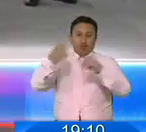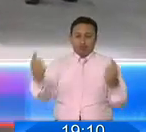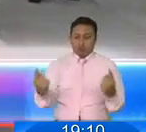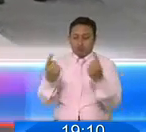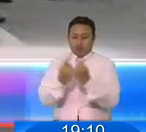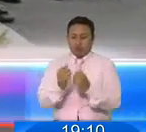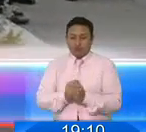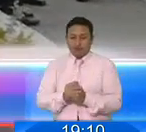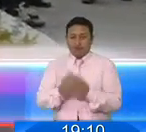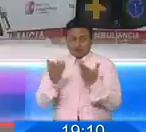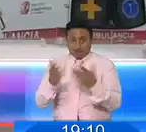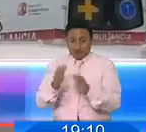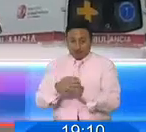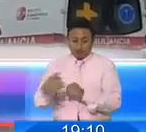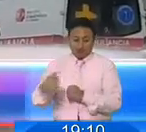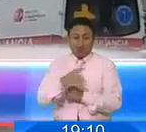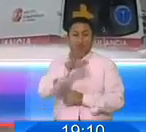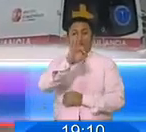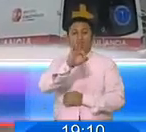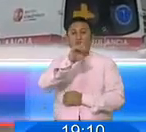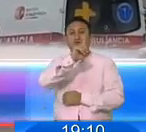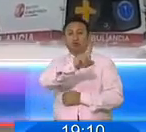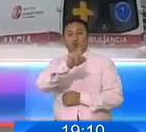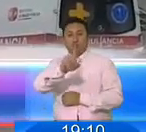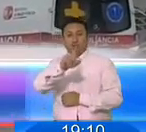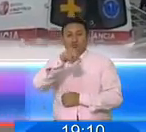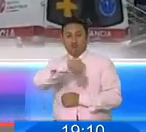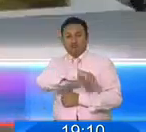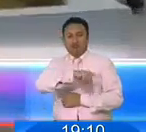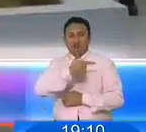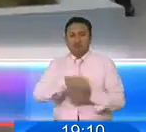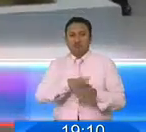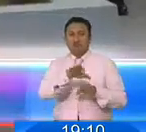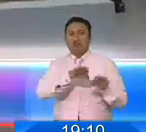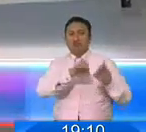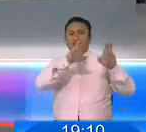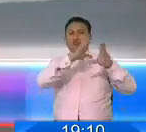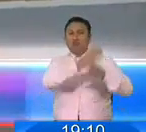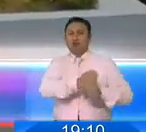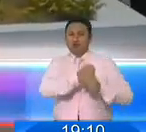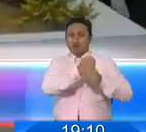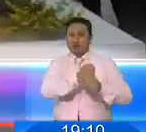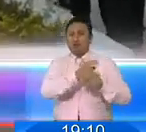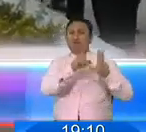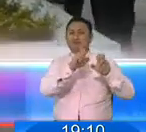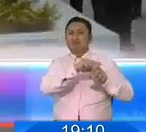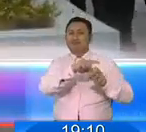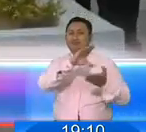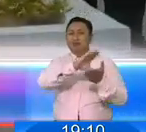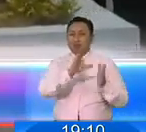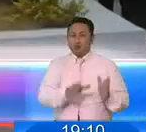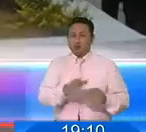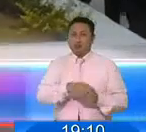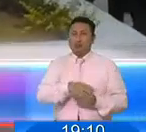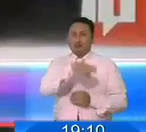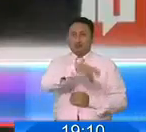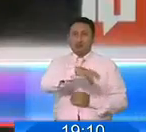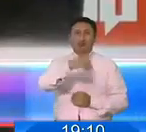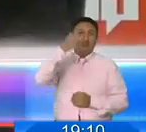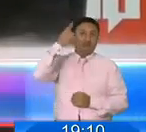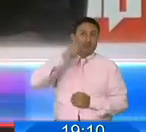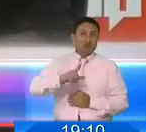luego dirigirse hasta el eco 911 en donde dio a conocer temas de seguridad en lo que tiene que ver con la ciudad y provincia de loja